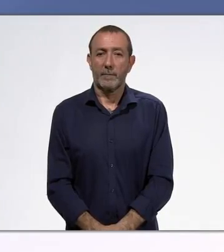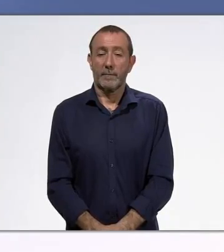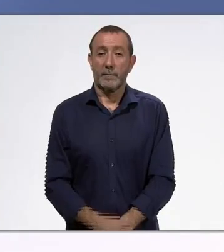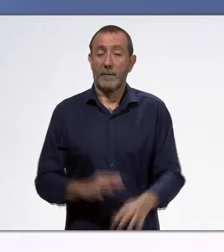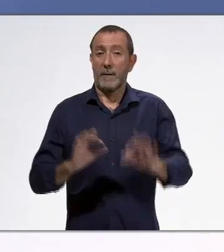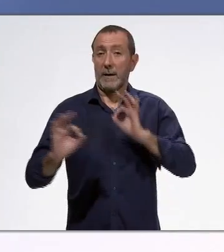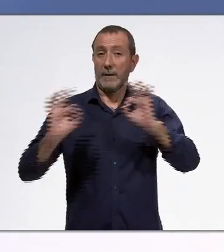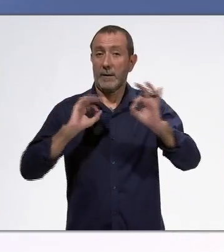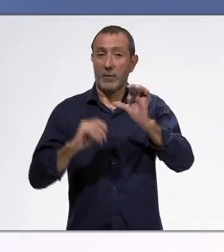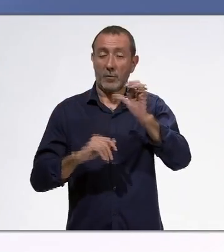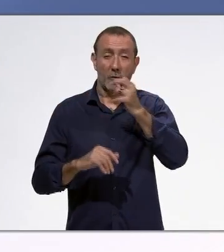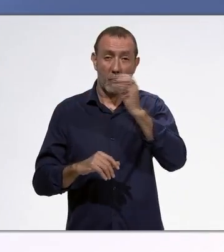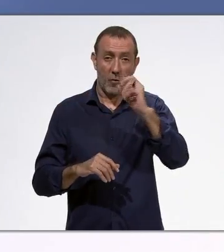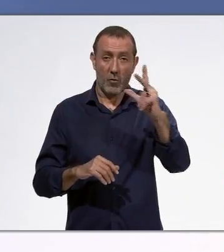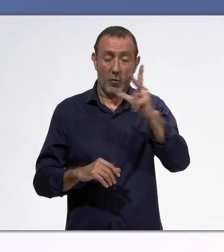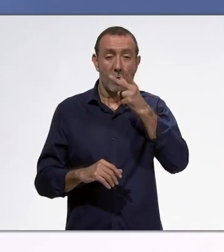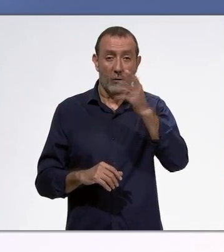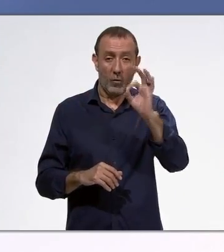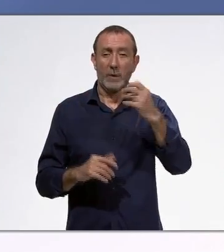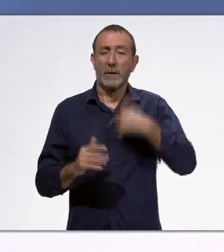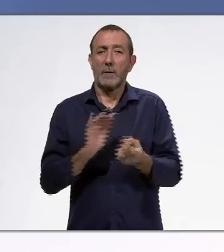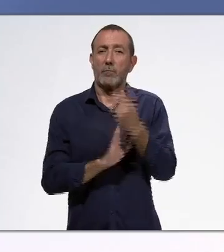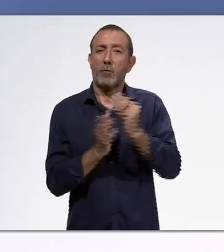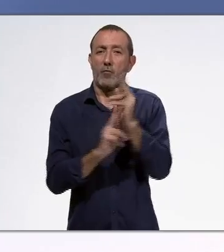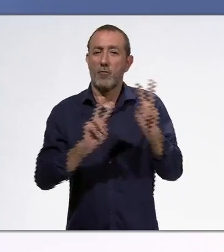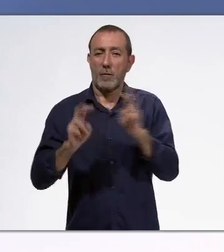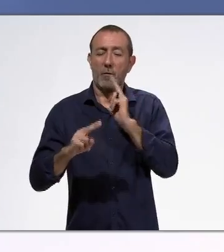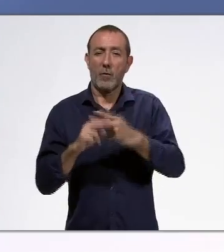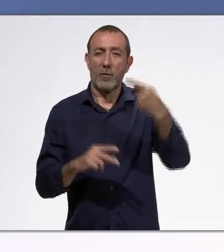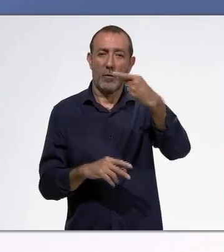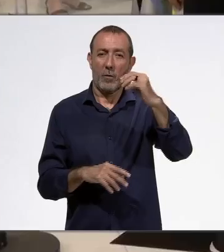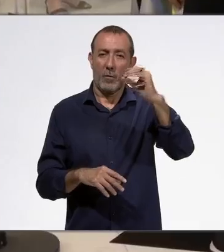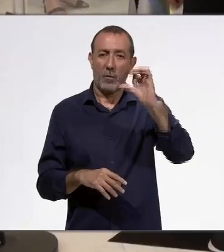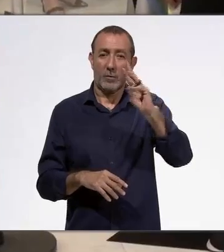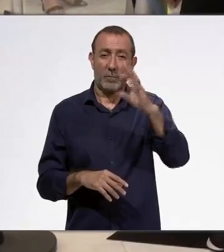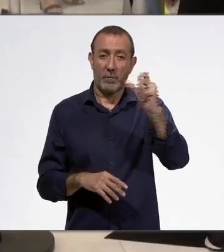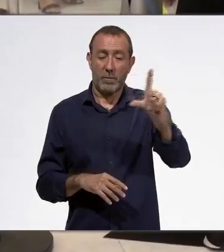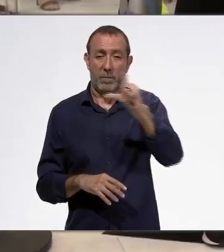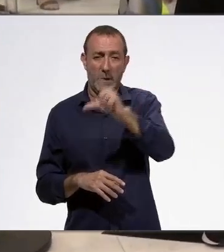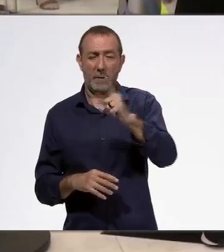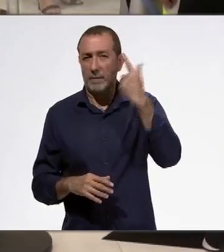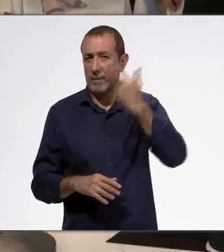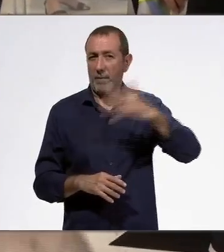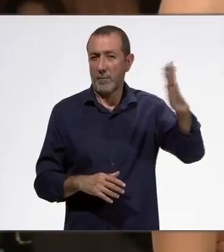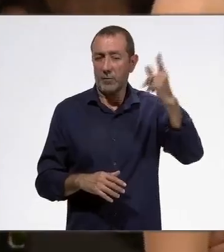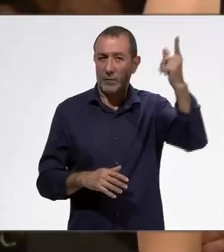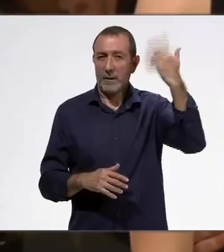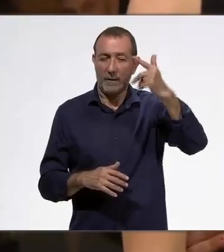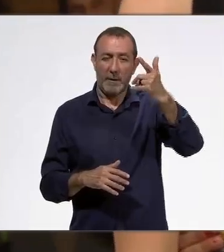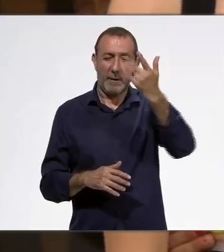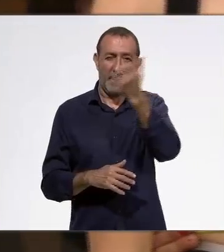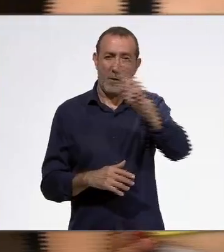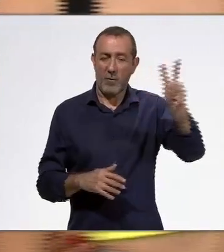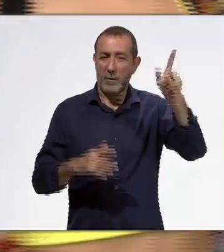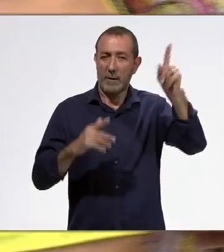y el teatro de los ojos que ya he estrenado su tercera producción propia se trata de gospel un musical basado en el famoso montaje de los años 70